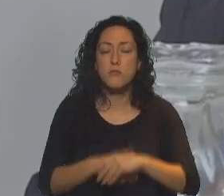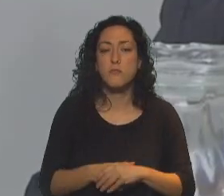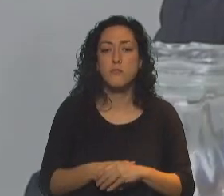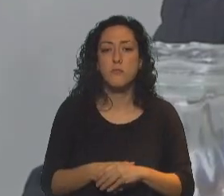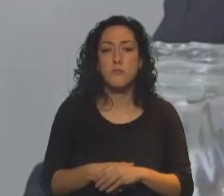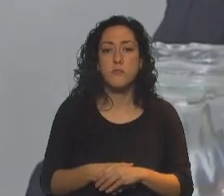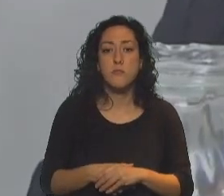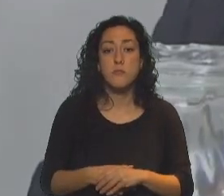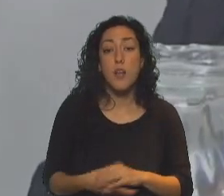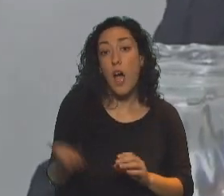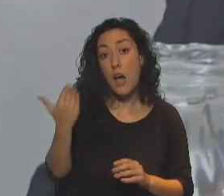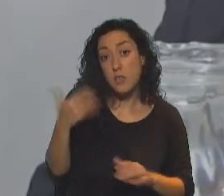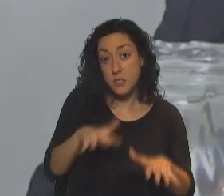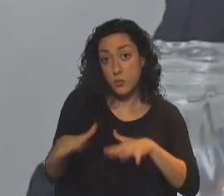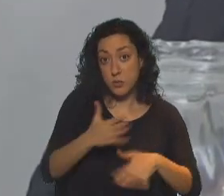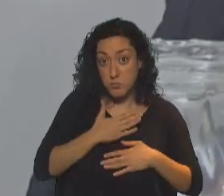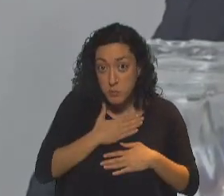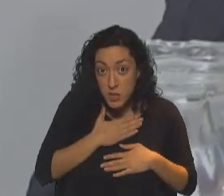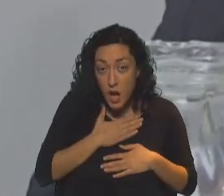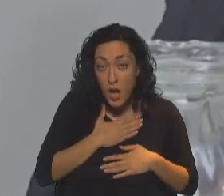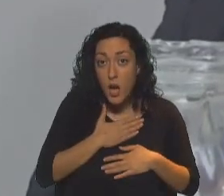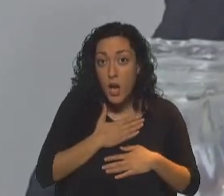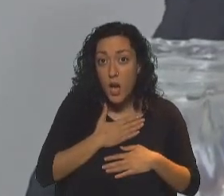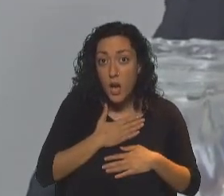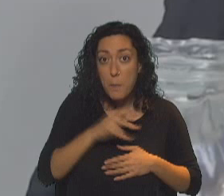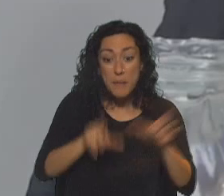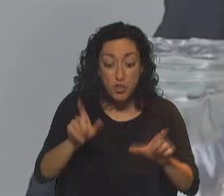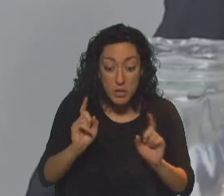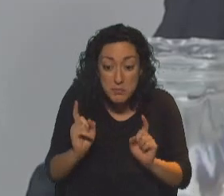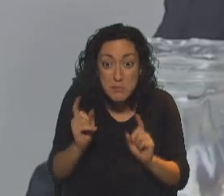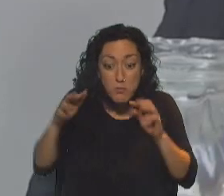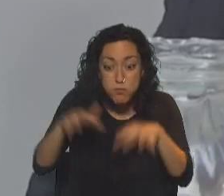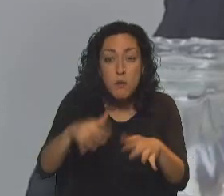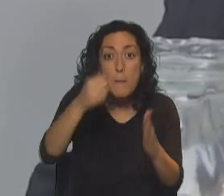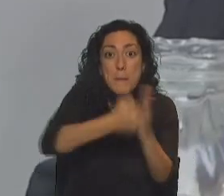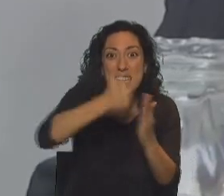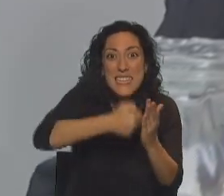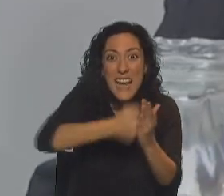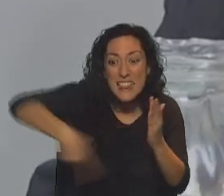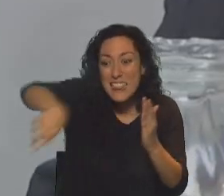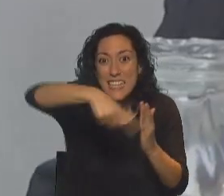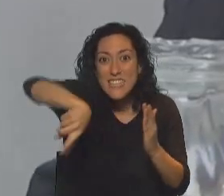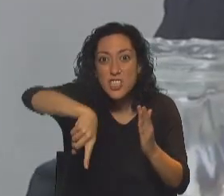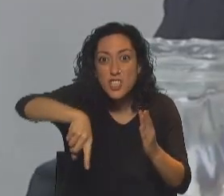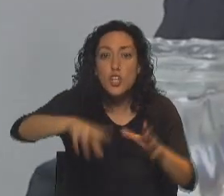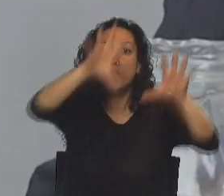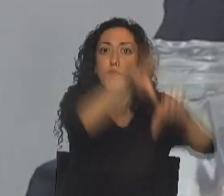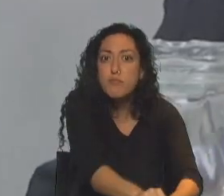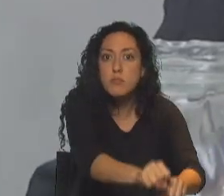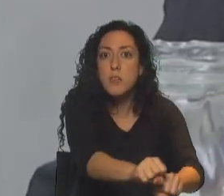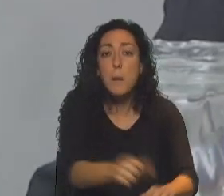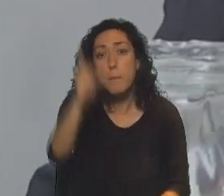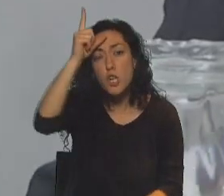fueron los militantes los que aprendieron a quien me había intentado matar. Los militantes, no fue la